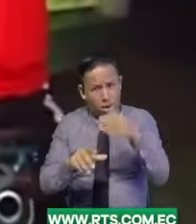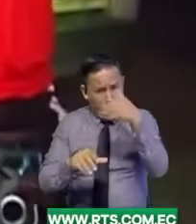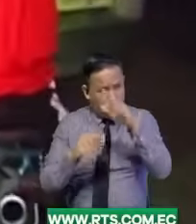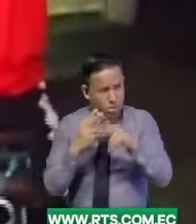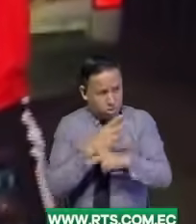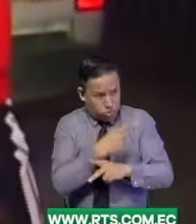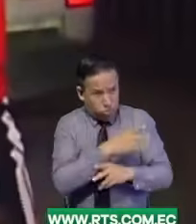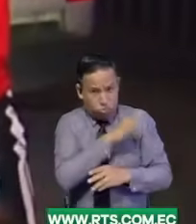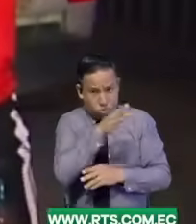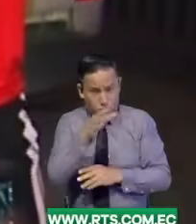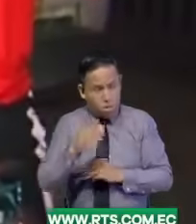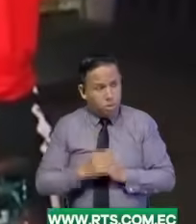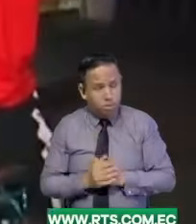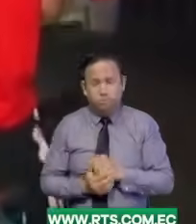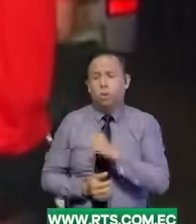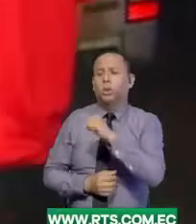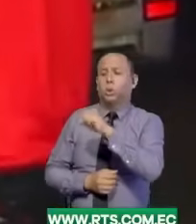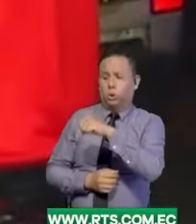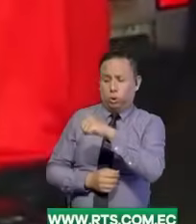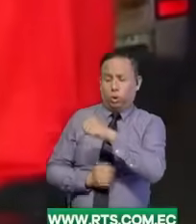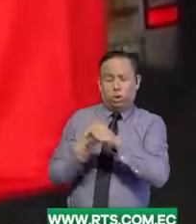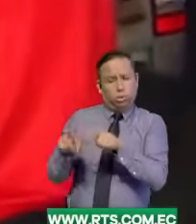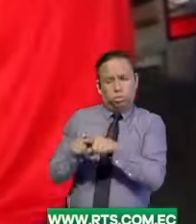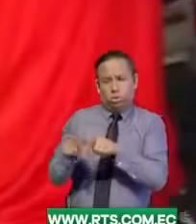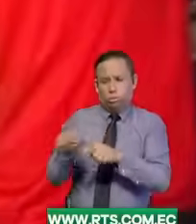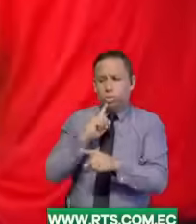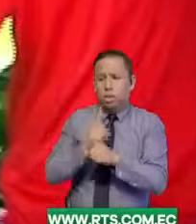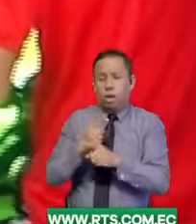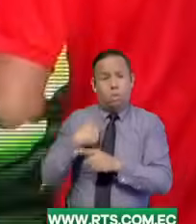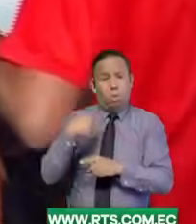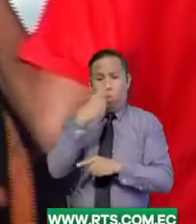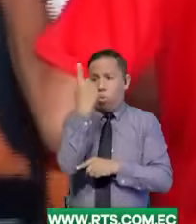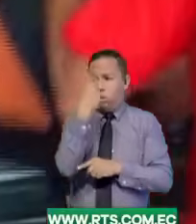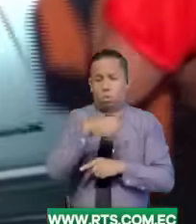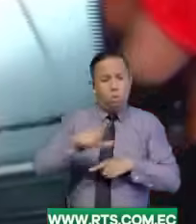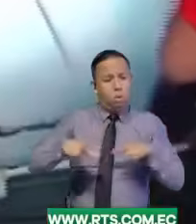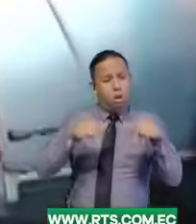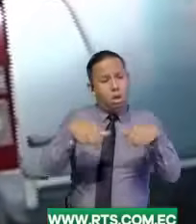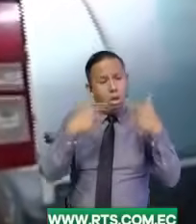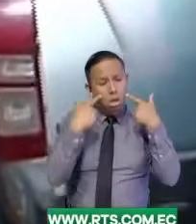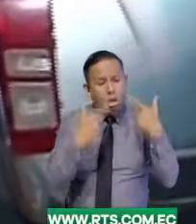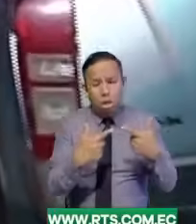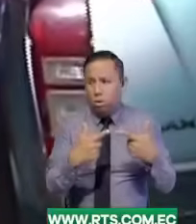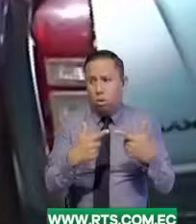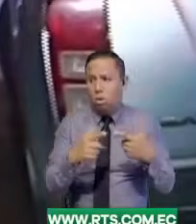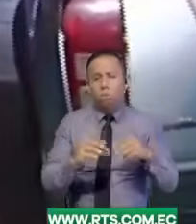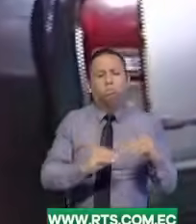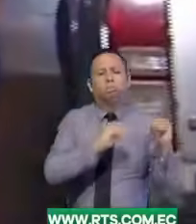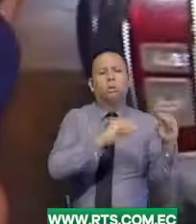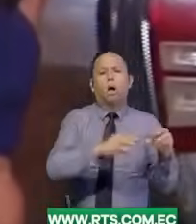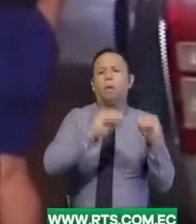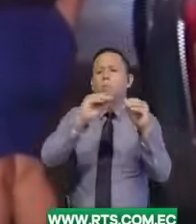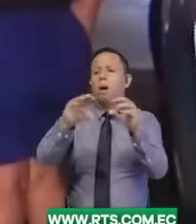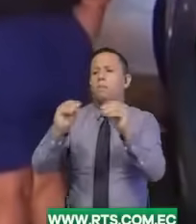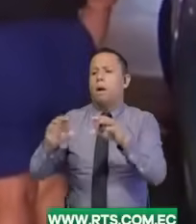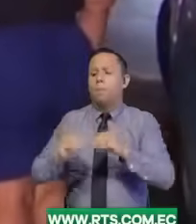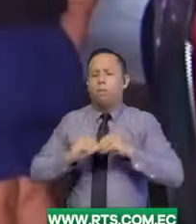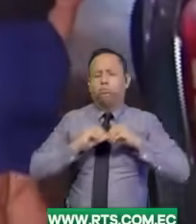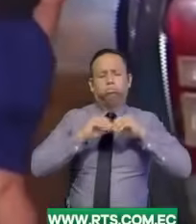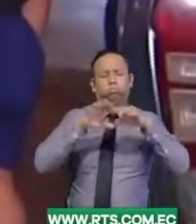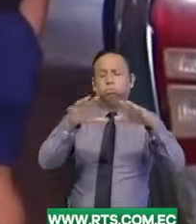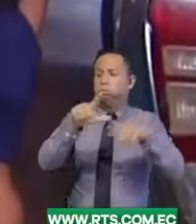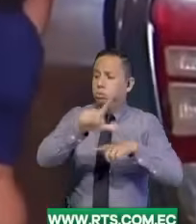conflictivos. Afirmativo, así como usted menciona, no estamos únicamente en las vías principales, sino en todo el sector, principalmente donde